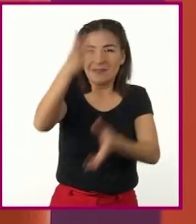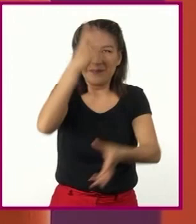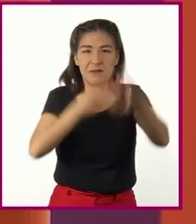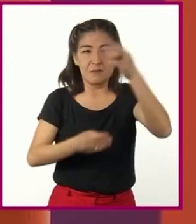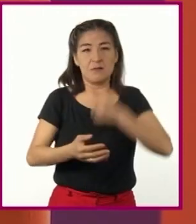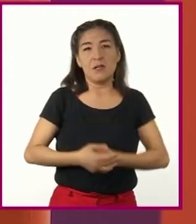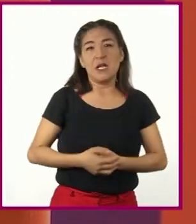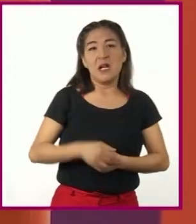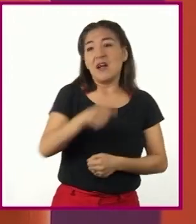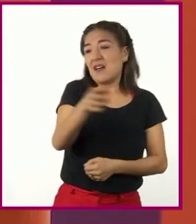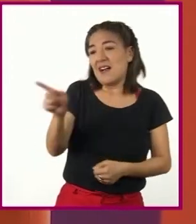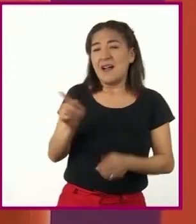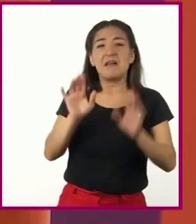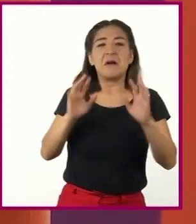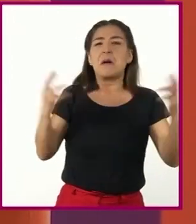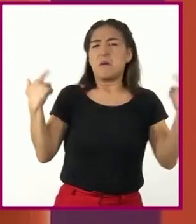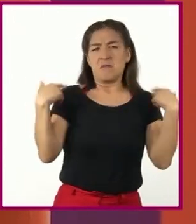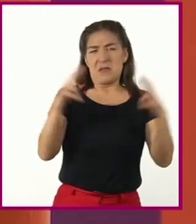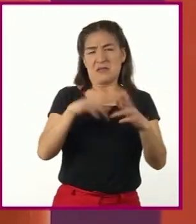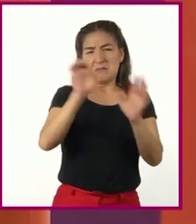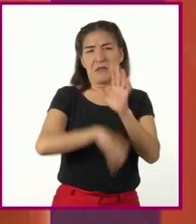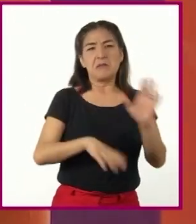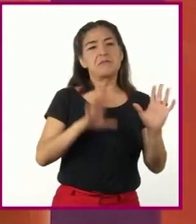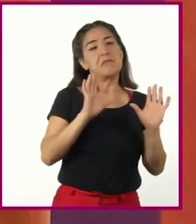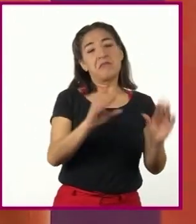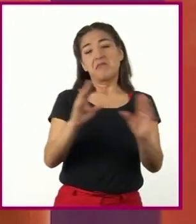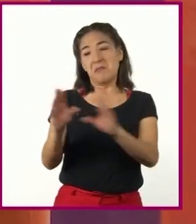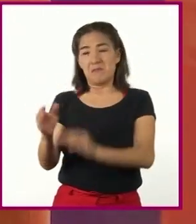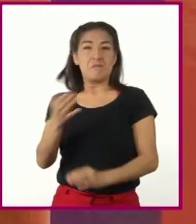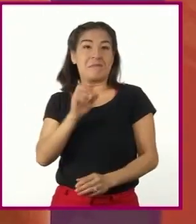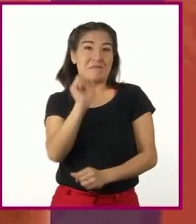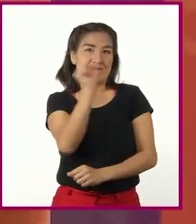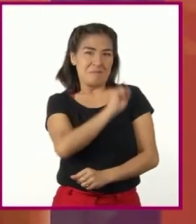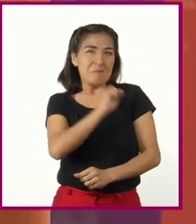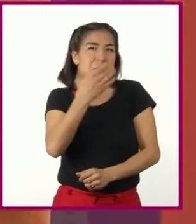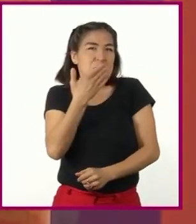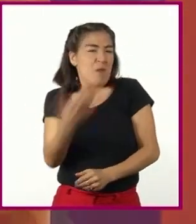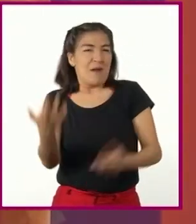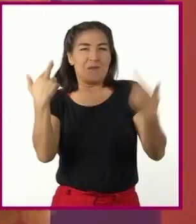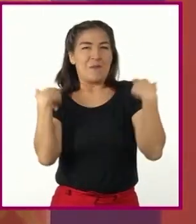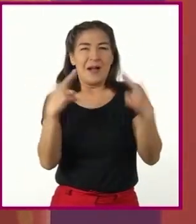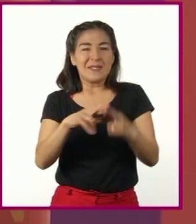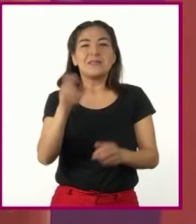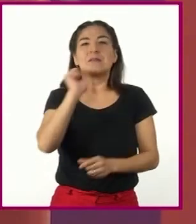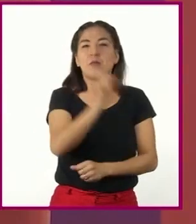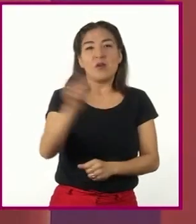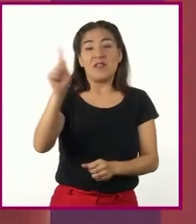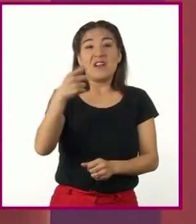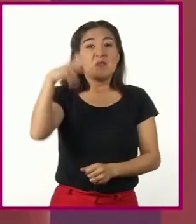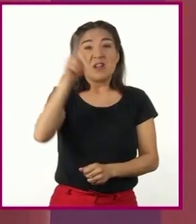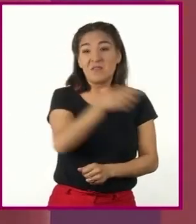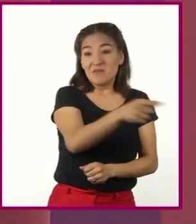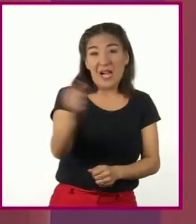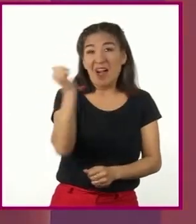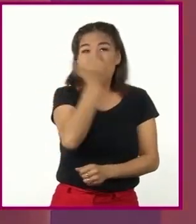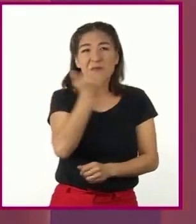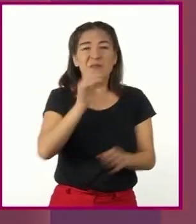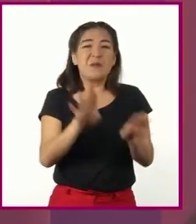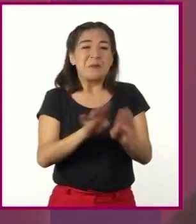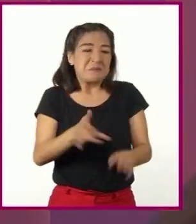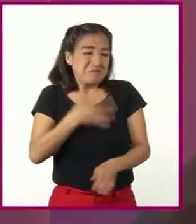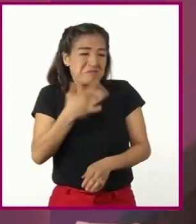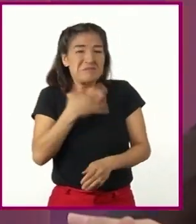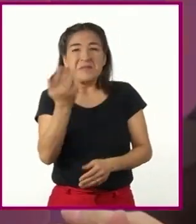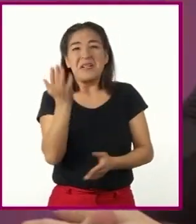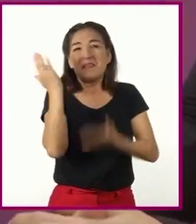que quiere aprender, porque el maestro puede ser el mejor profesor, pero si no los motiva a aprender, es muy difícil que los